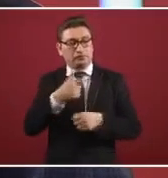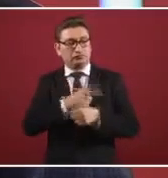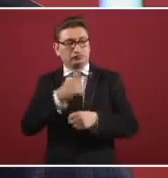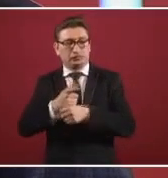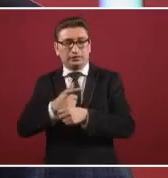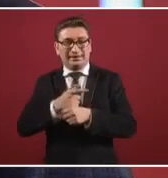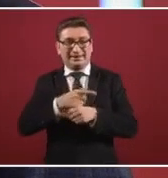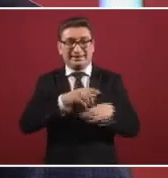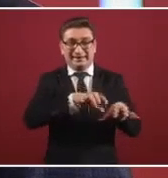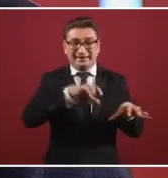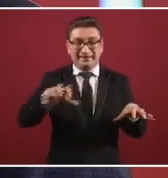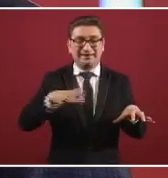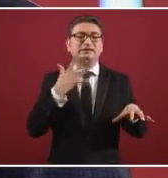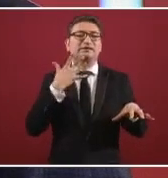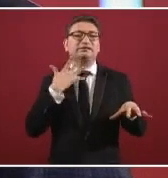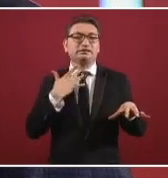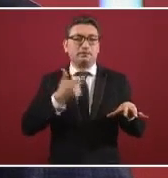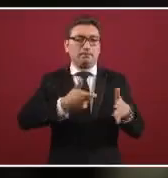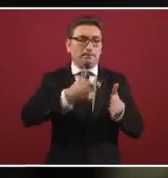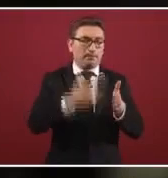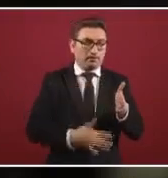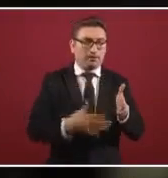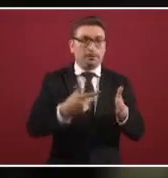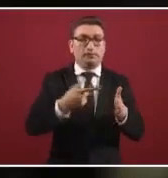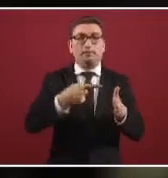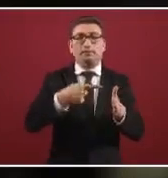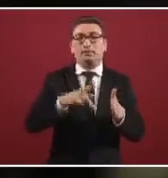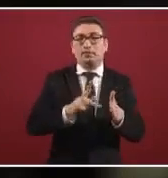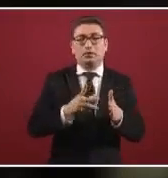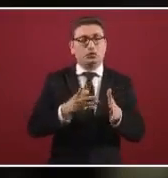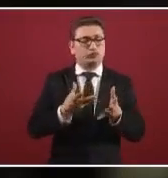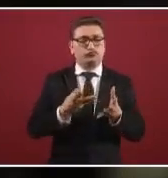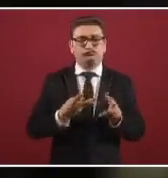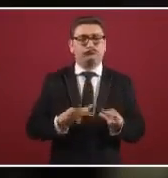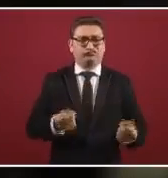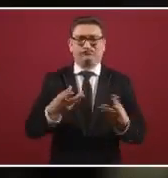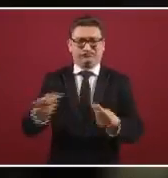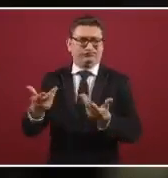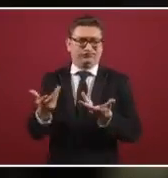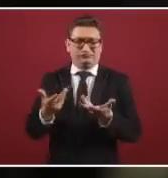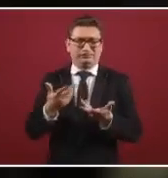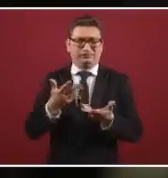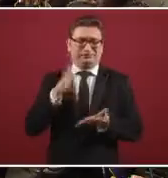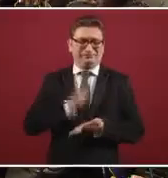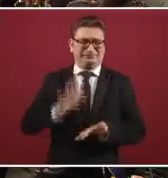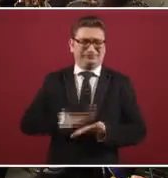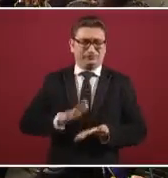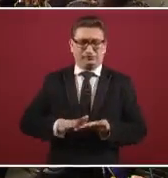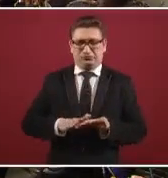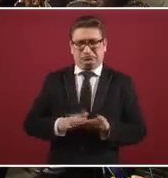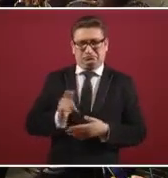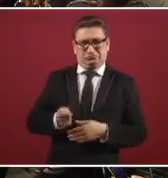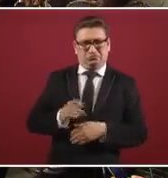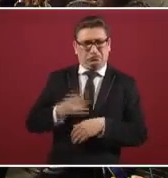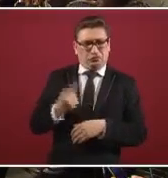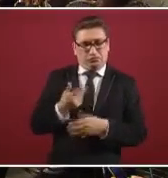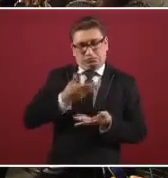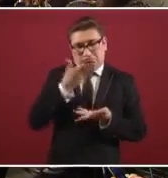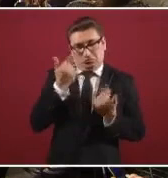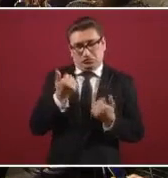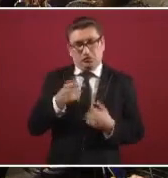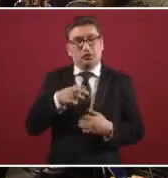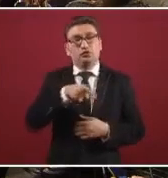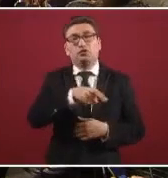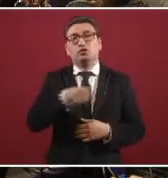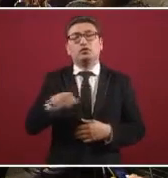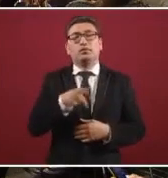esas gasolinas en donde sale más barata les rinde menos. No tenemos muy claro a qué se refieren. Entonces, la pregunta es saber si ustedes, como parte de la